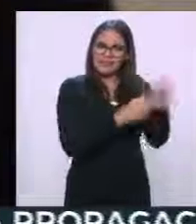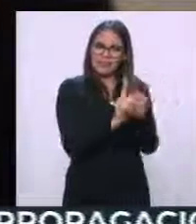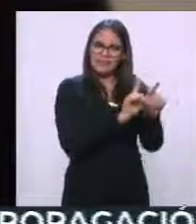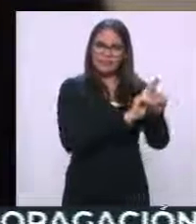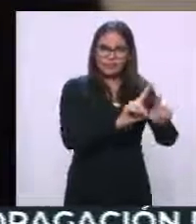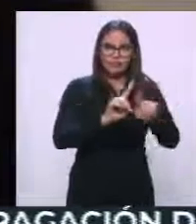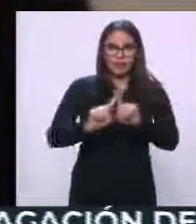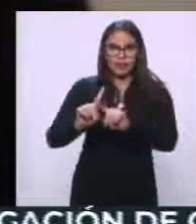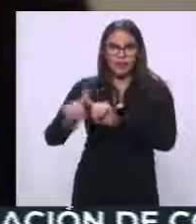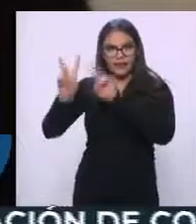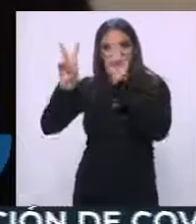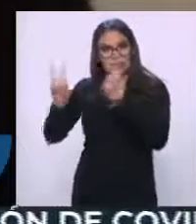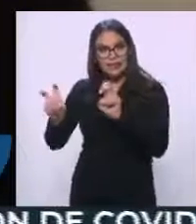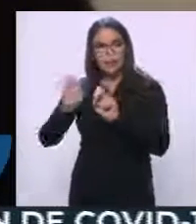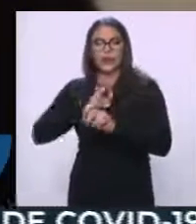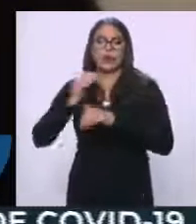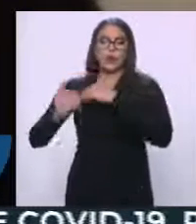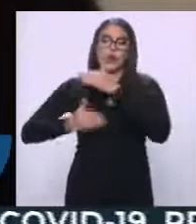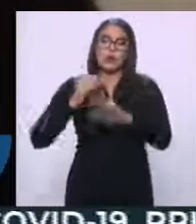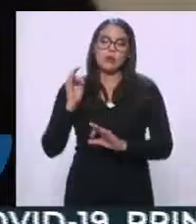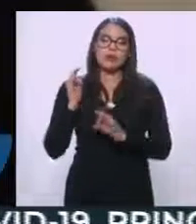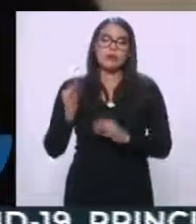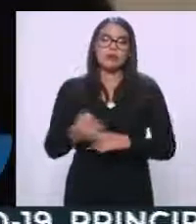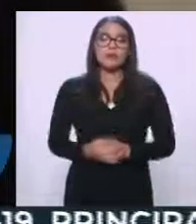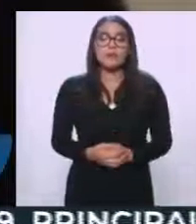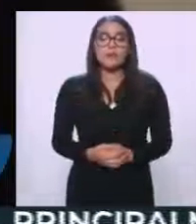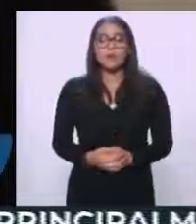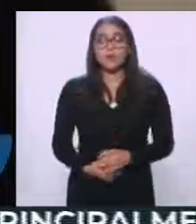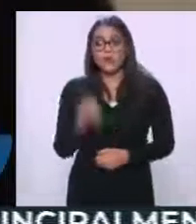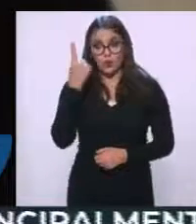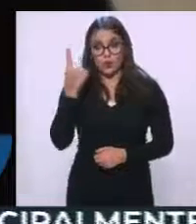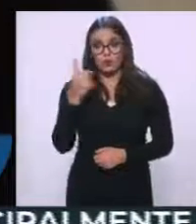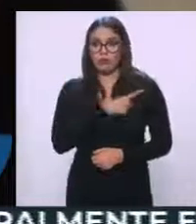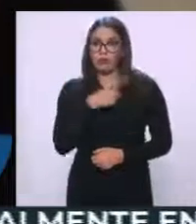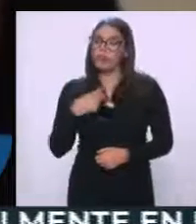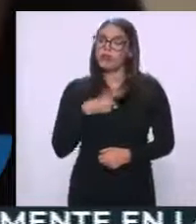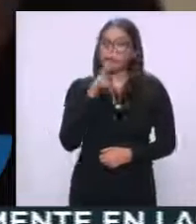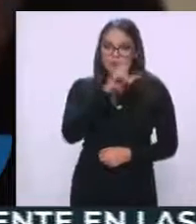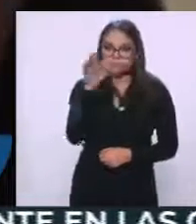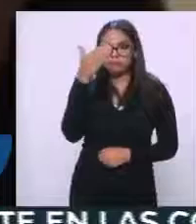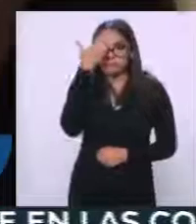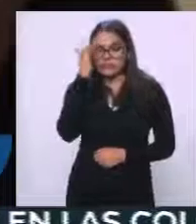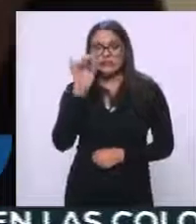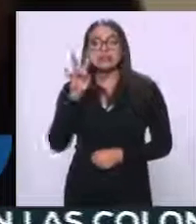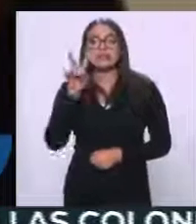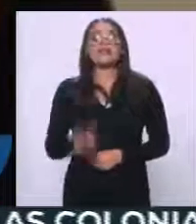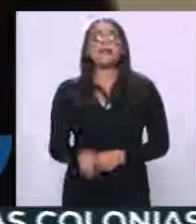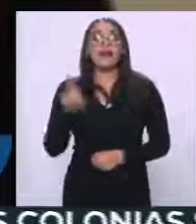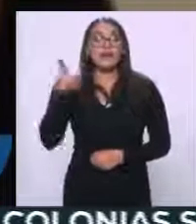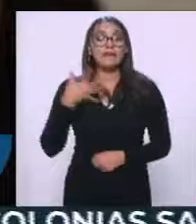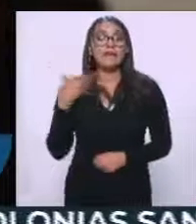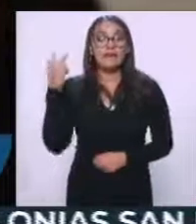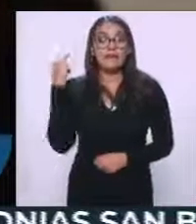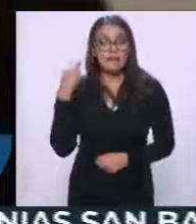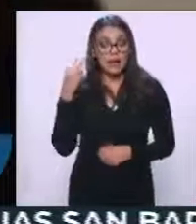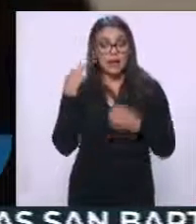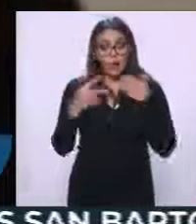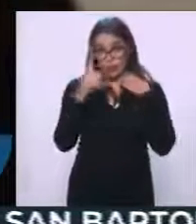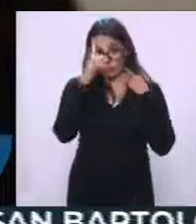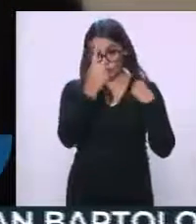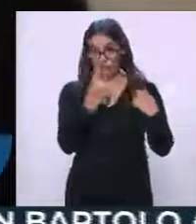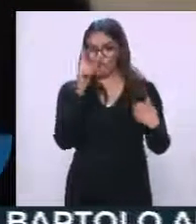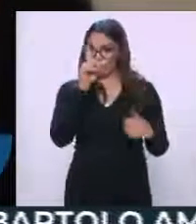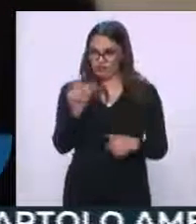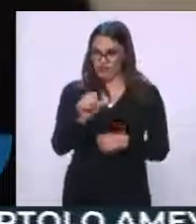gran trascendencia jurídica. Lo primero, reconocer que efectivamente en Veracruz, en principio, pero no solamente